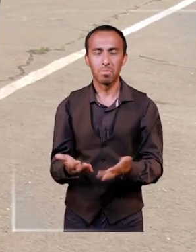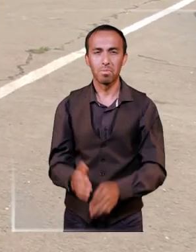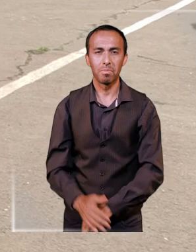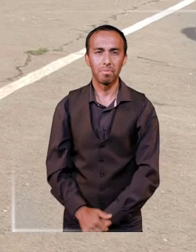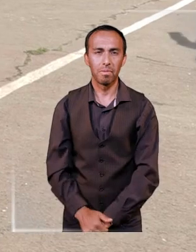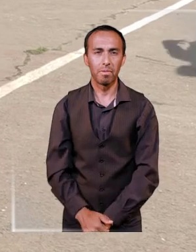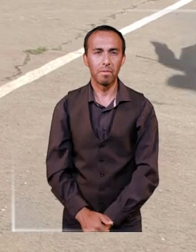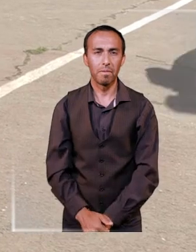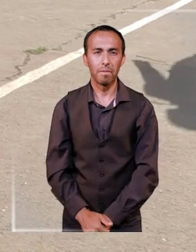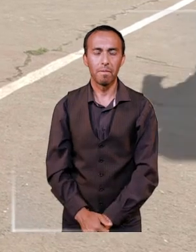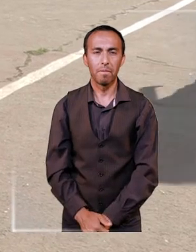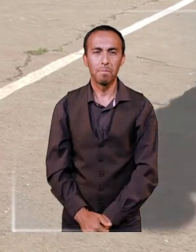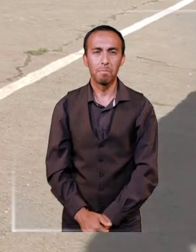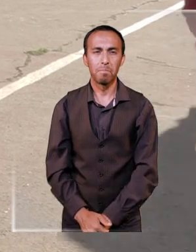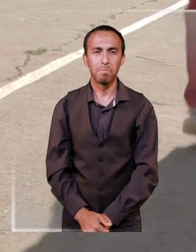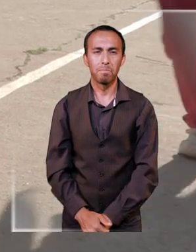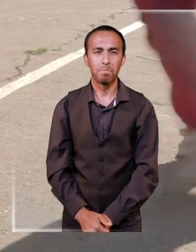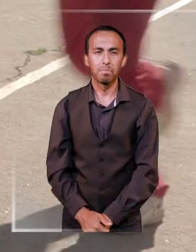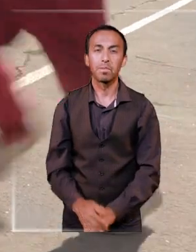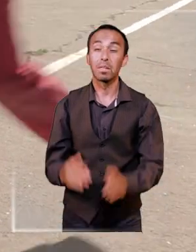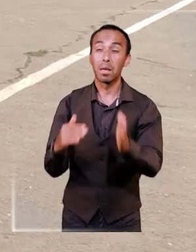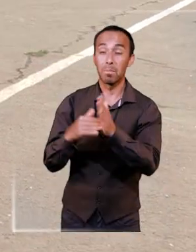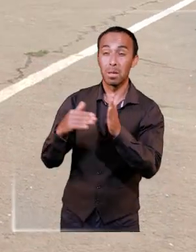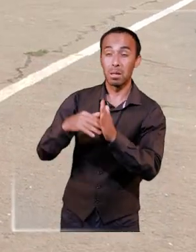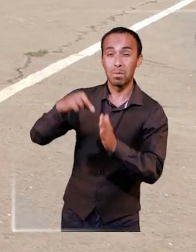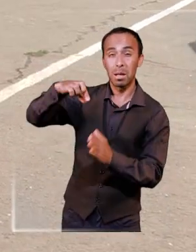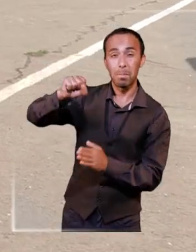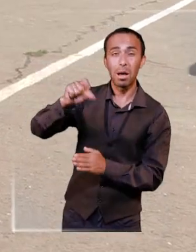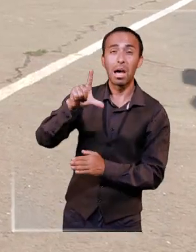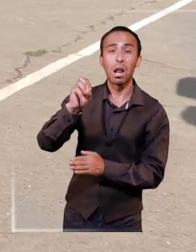¡Muy bien! ¿Tú con el cuerno, Vicente?